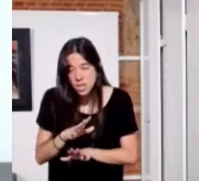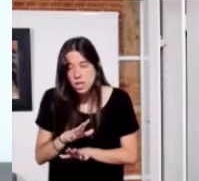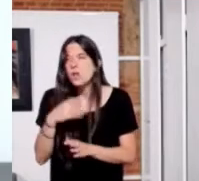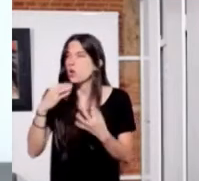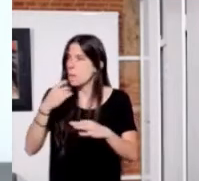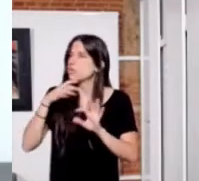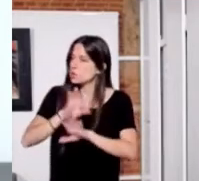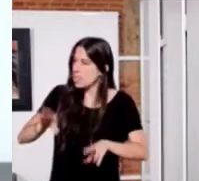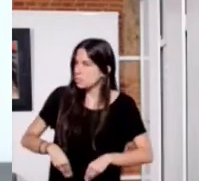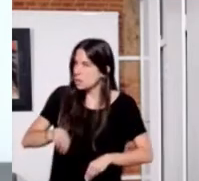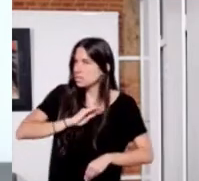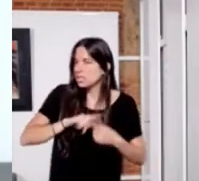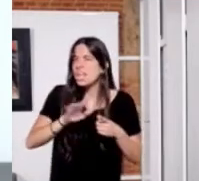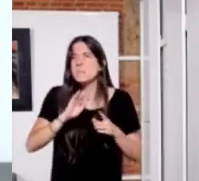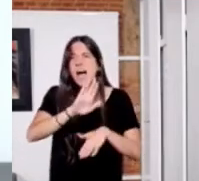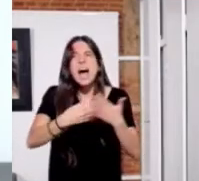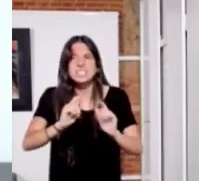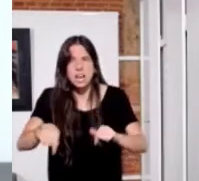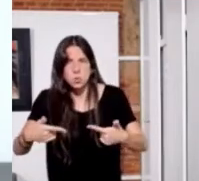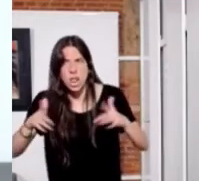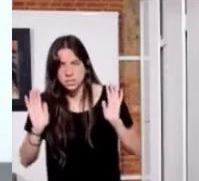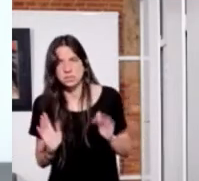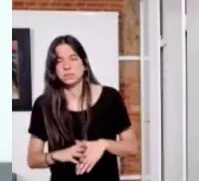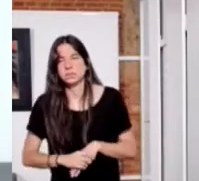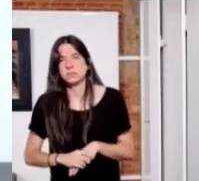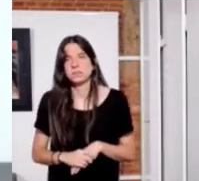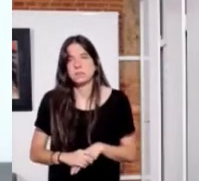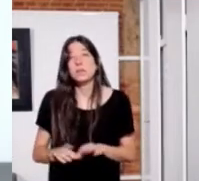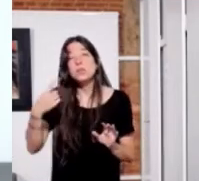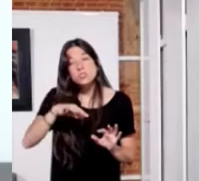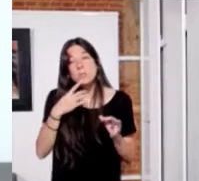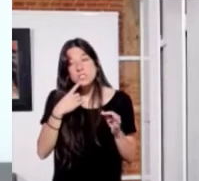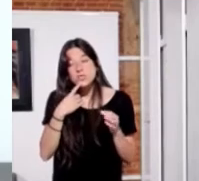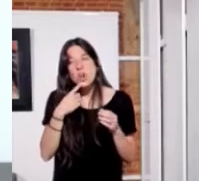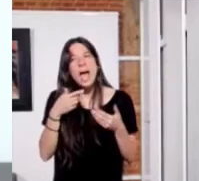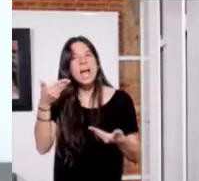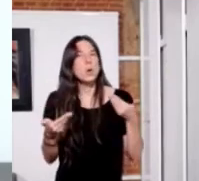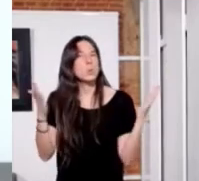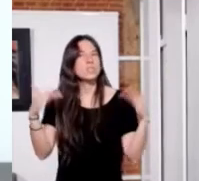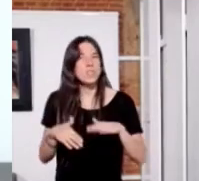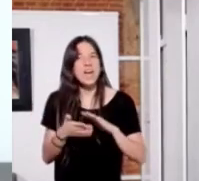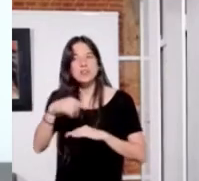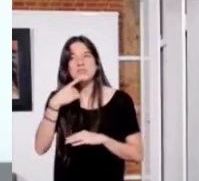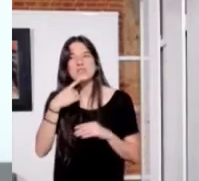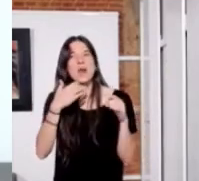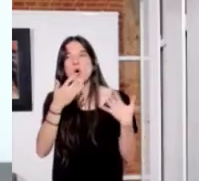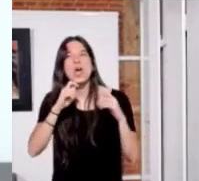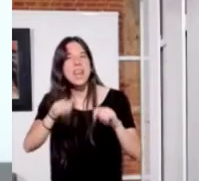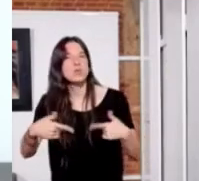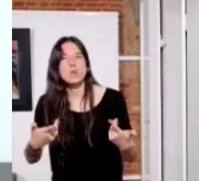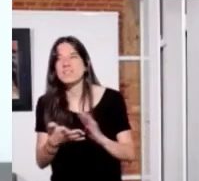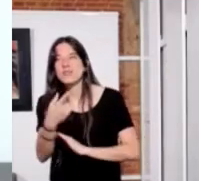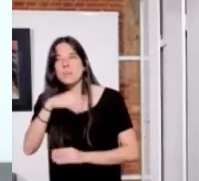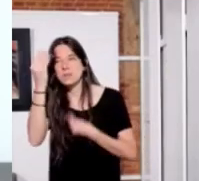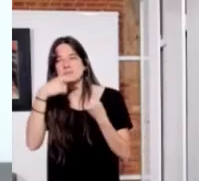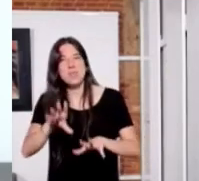aceptables e incluso como naturales. Hemos naturalizado la injusticia de manera que nos parece